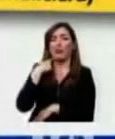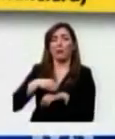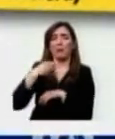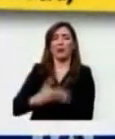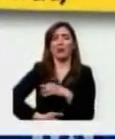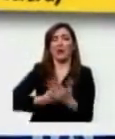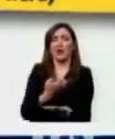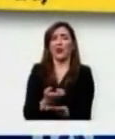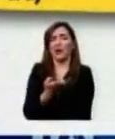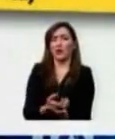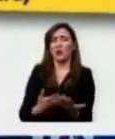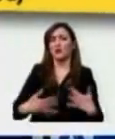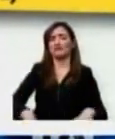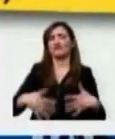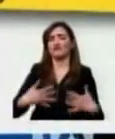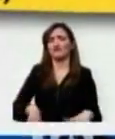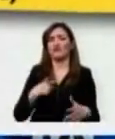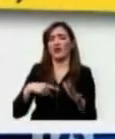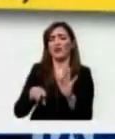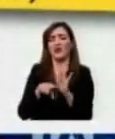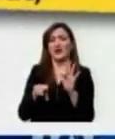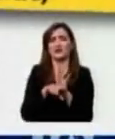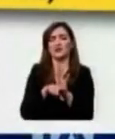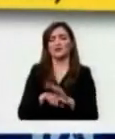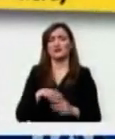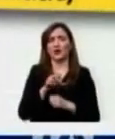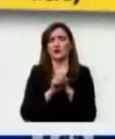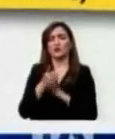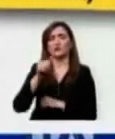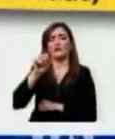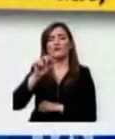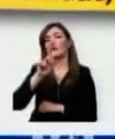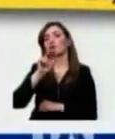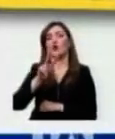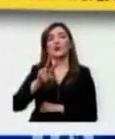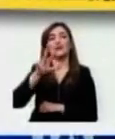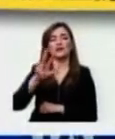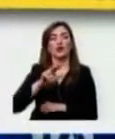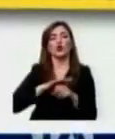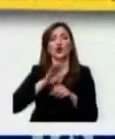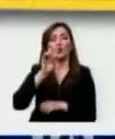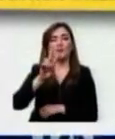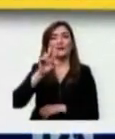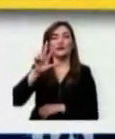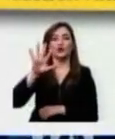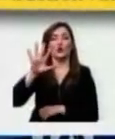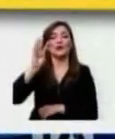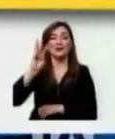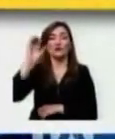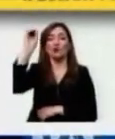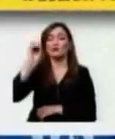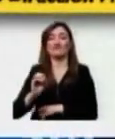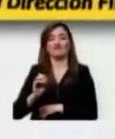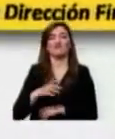por lo que su rentabilidad es negativa en el orden del dos mil trescientos cincuenta y seis por ciento dato de la